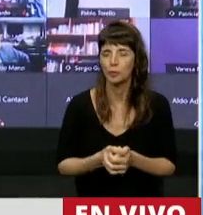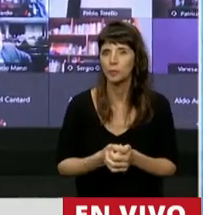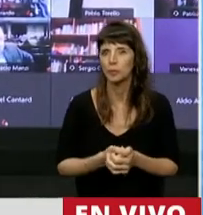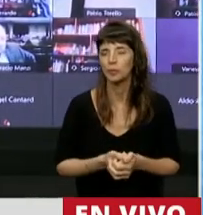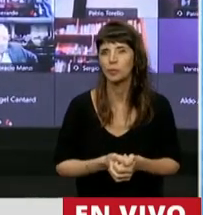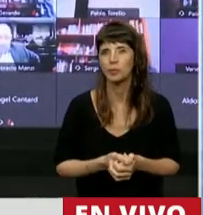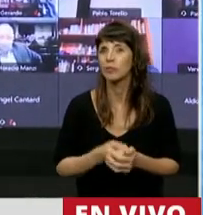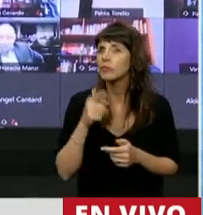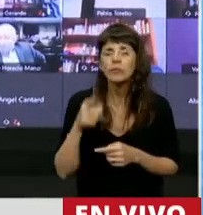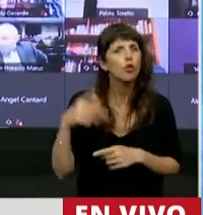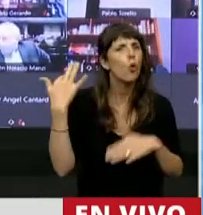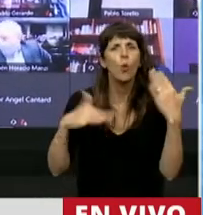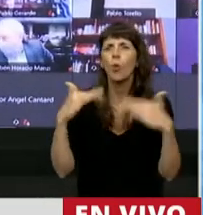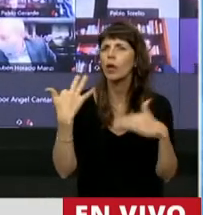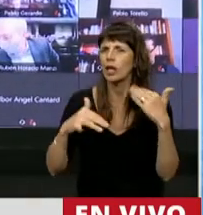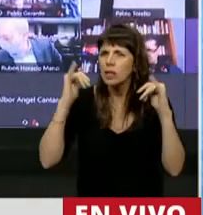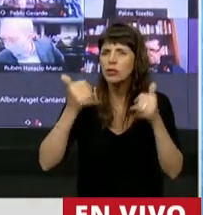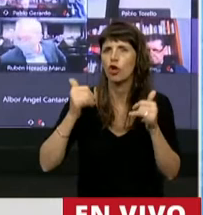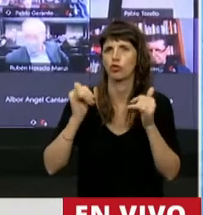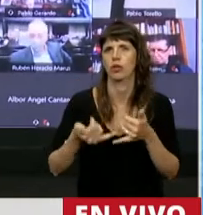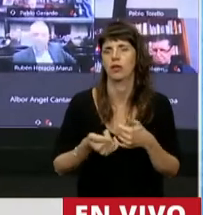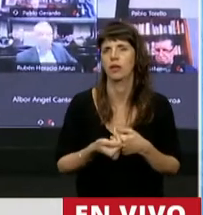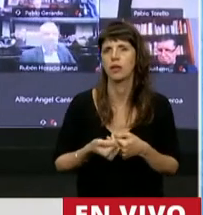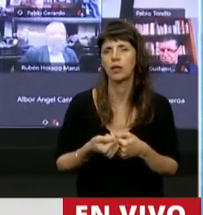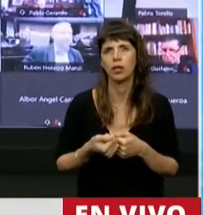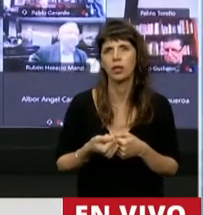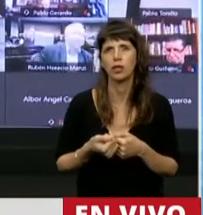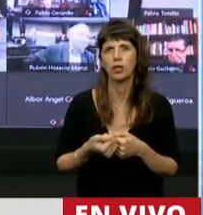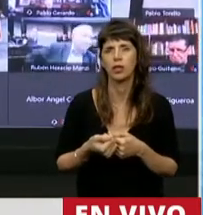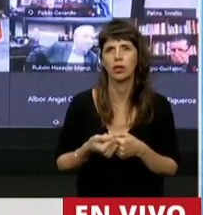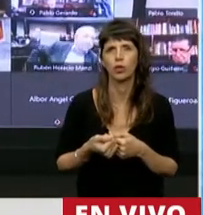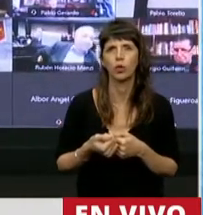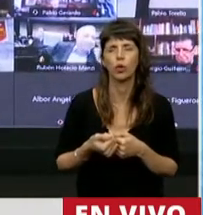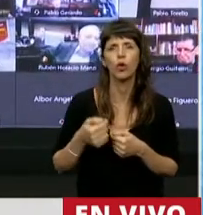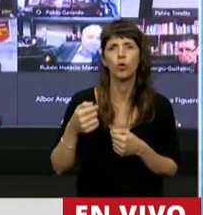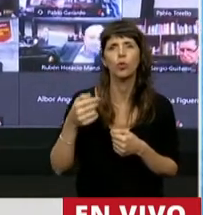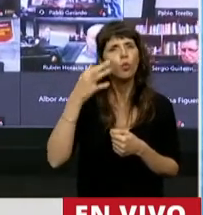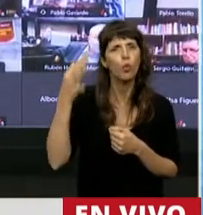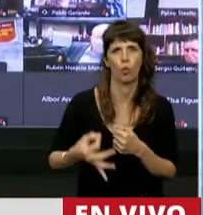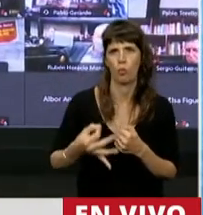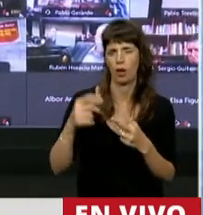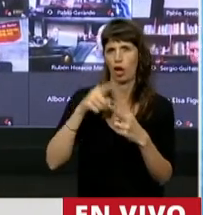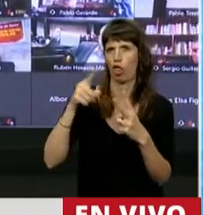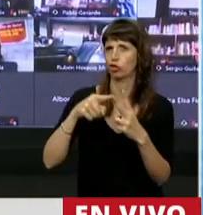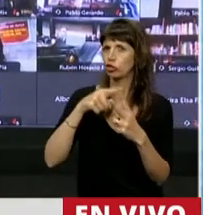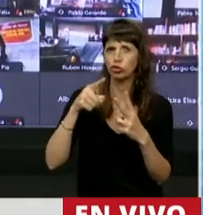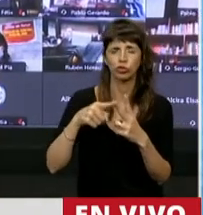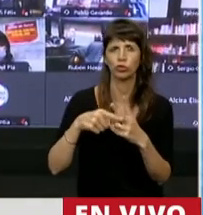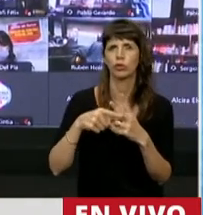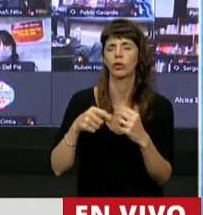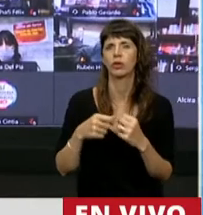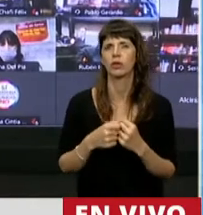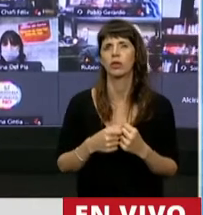que incumplimiento de esto estos funcionarios garanticen